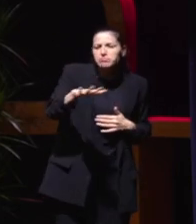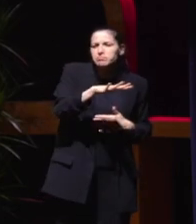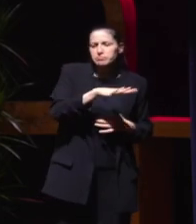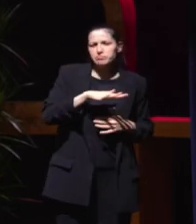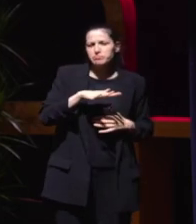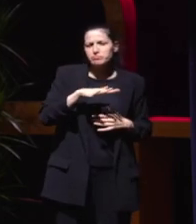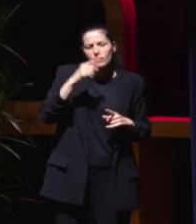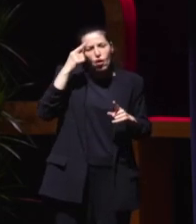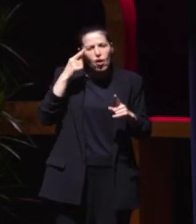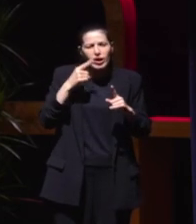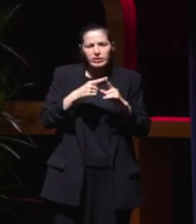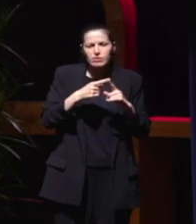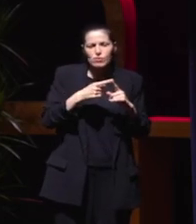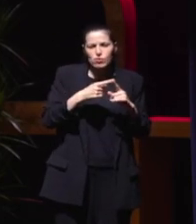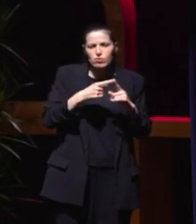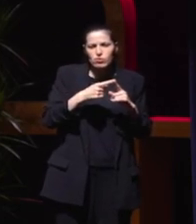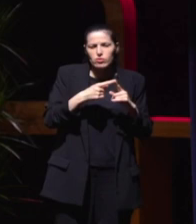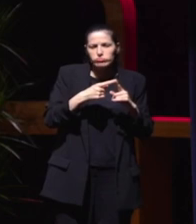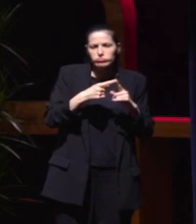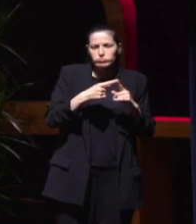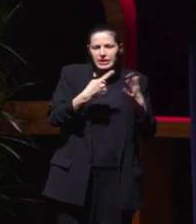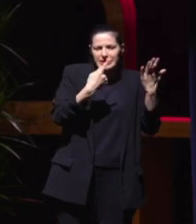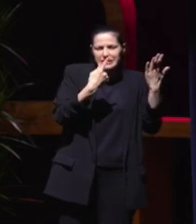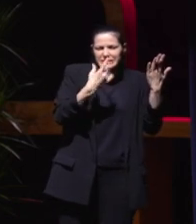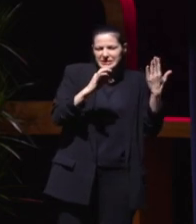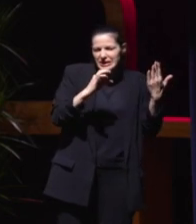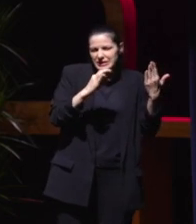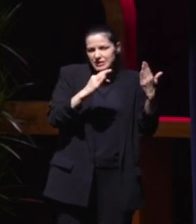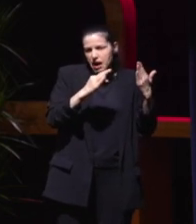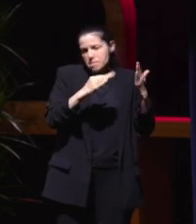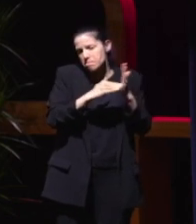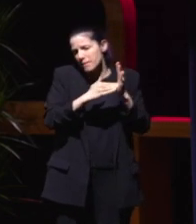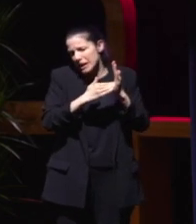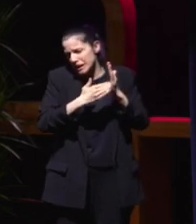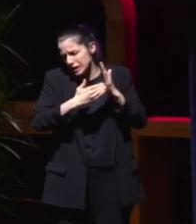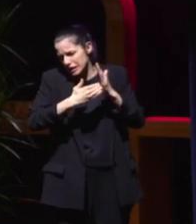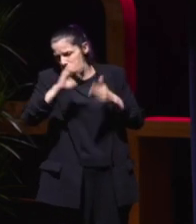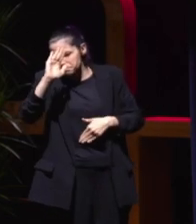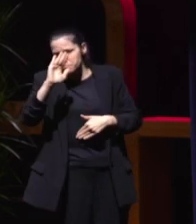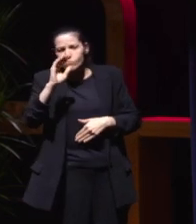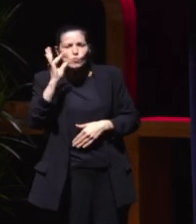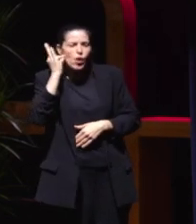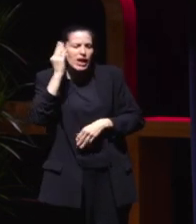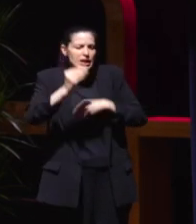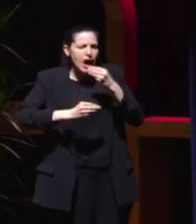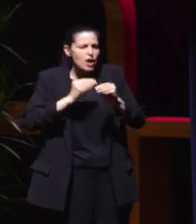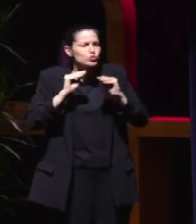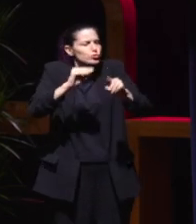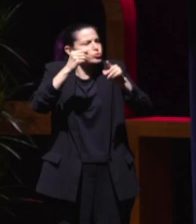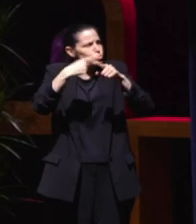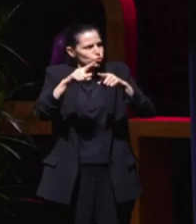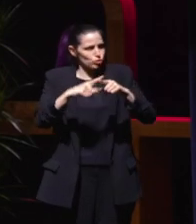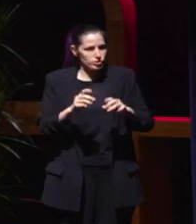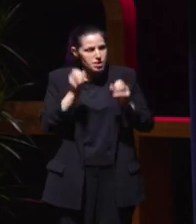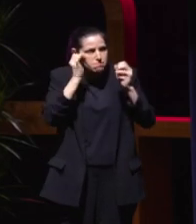hecho para que 60.000 mujeres hagan sus cosas Y eso sea un negocio maravilloso en el que hay